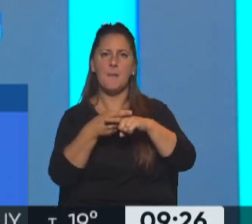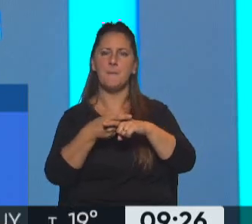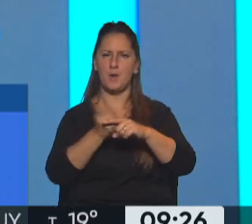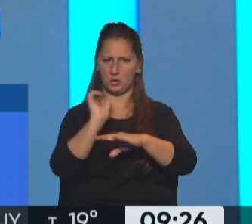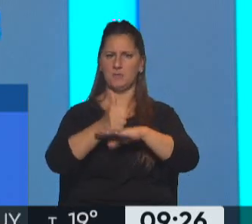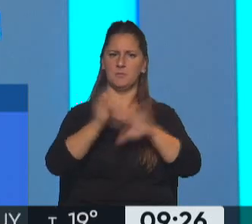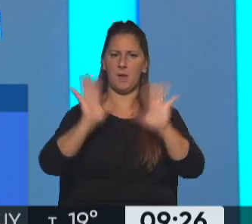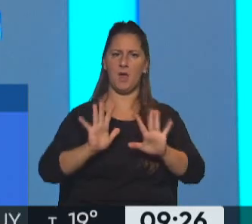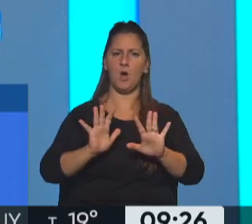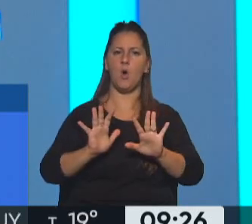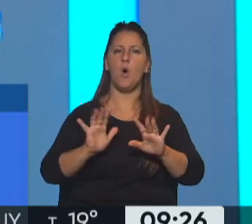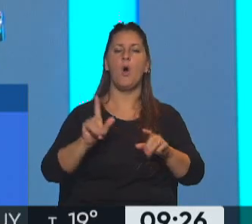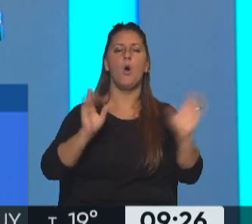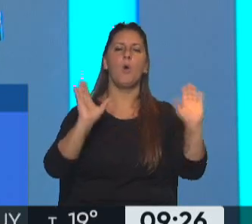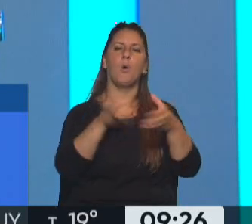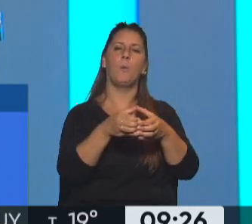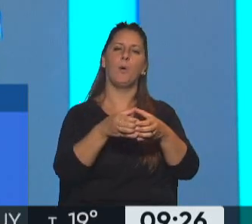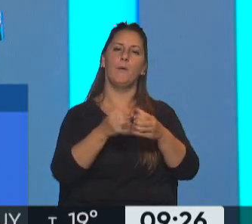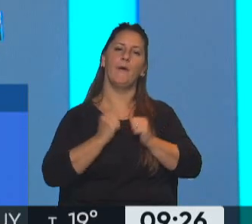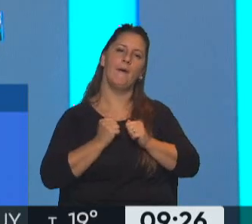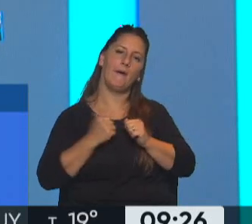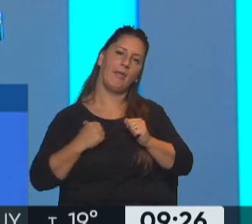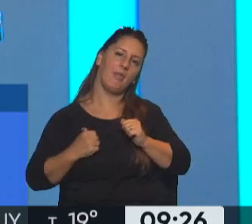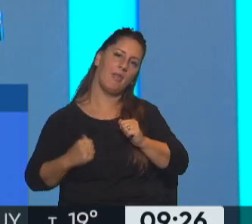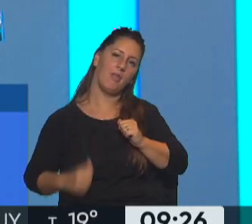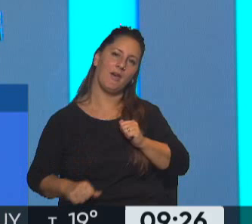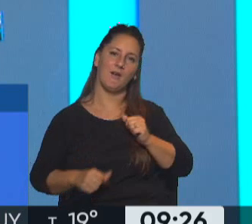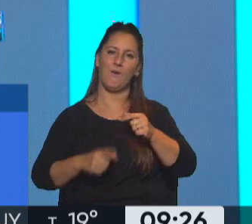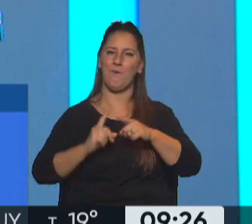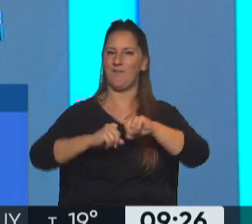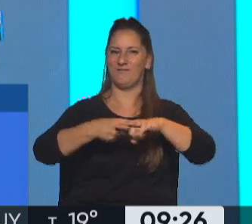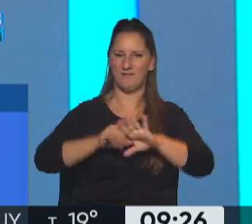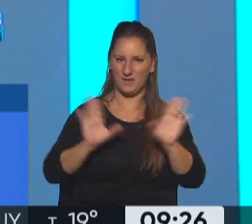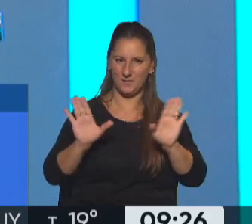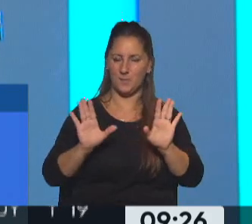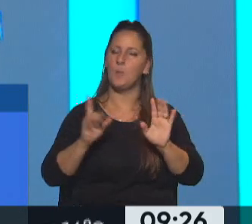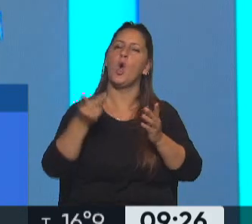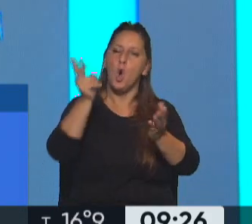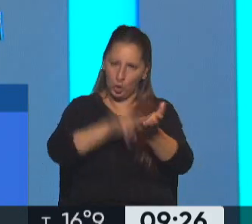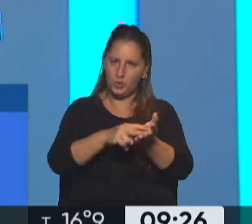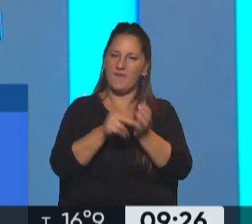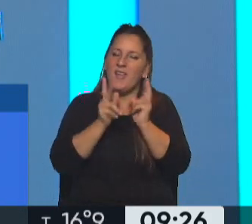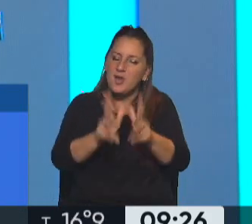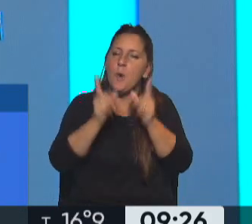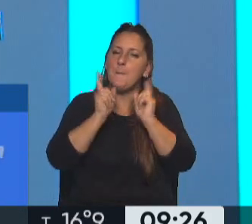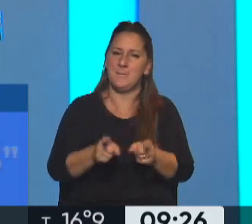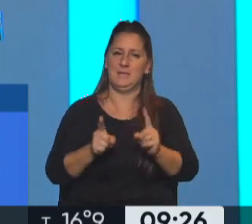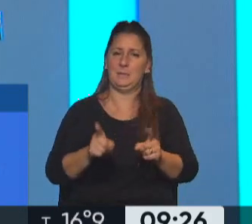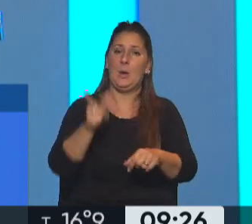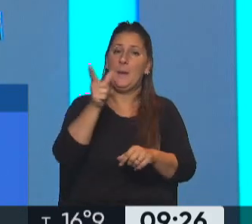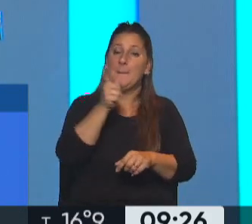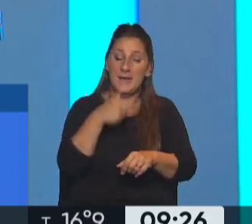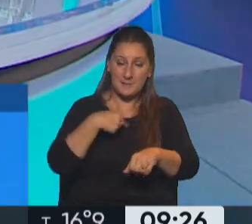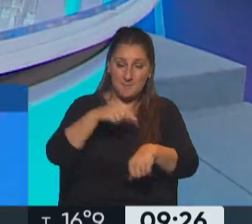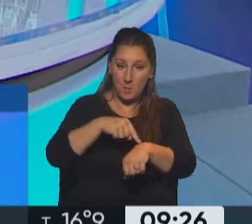una coalición que se empieza a chanchar y pierde la discusión política, ¿no? Porque te insisto con esta idea, me parece que es un